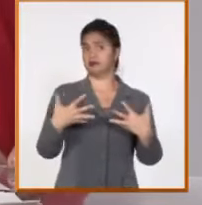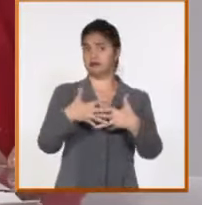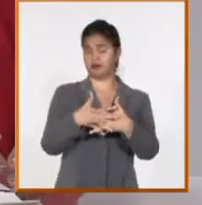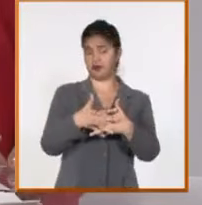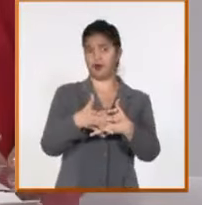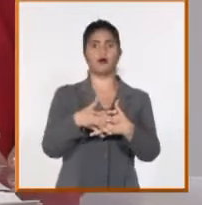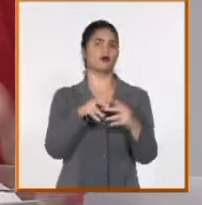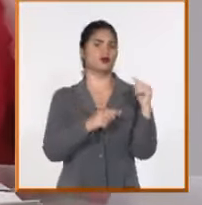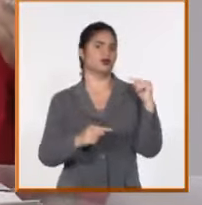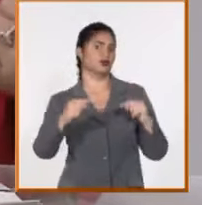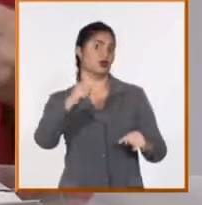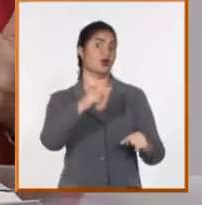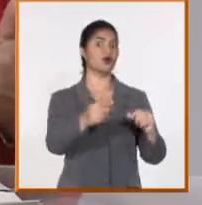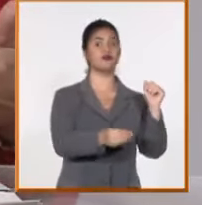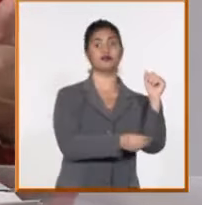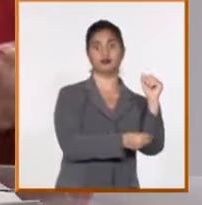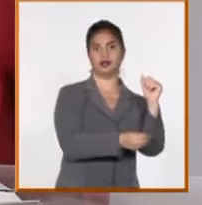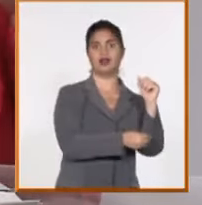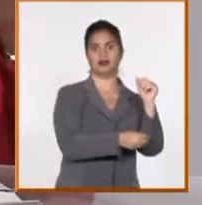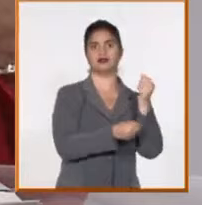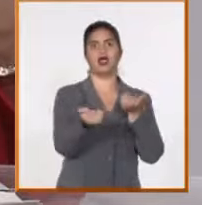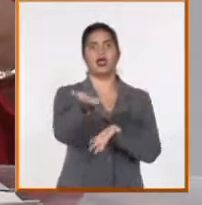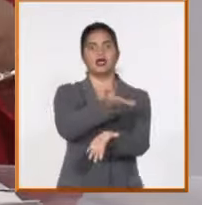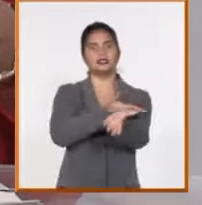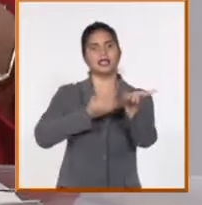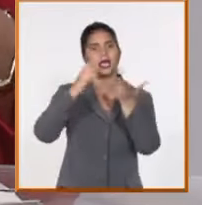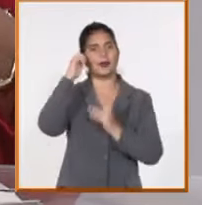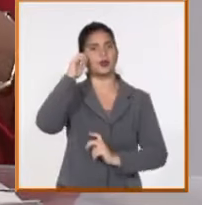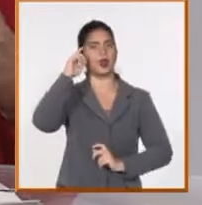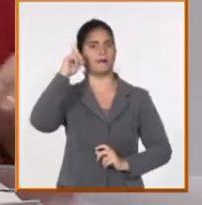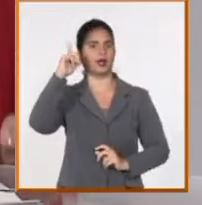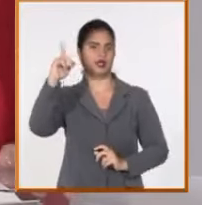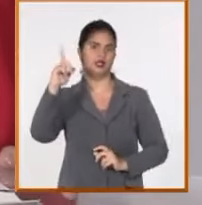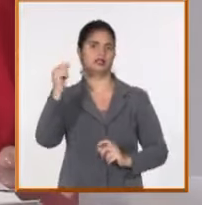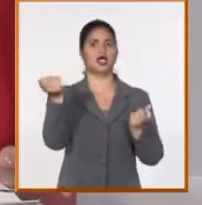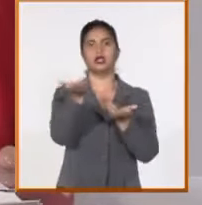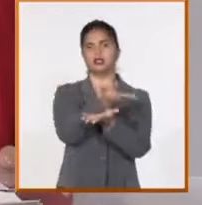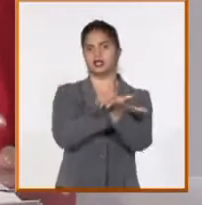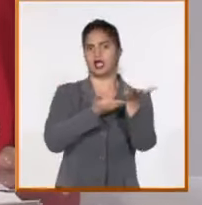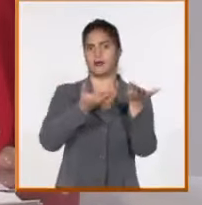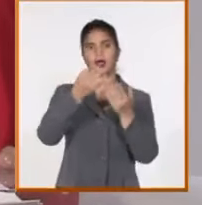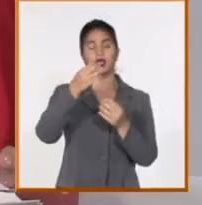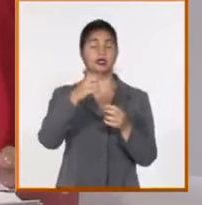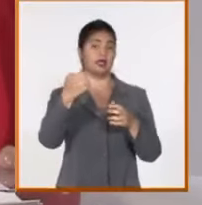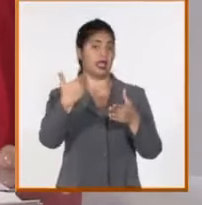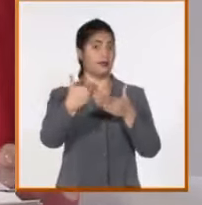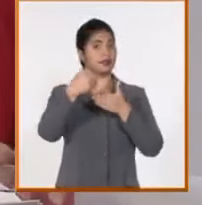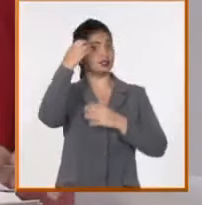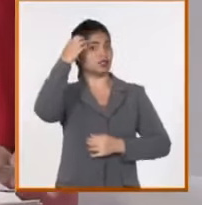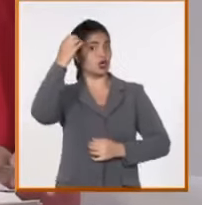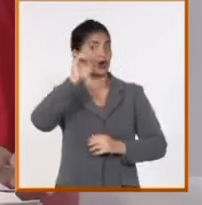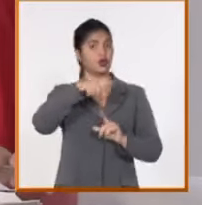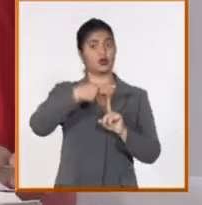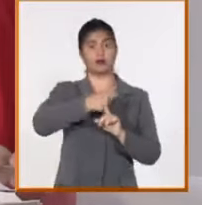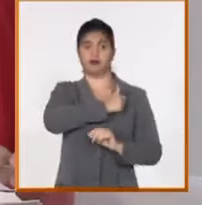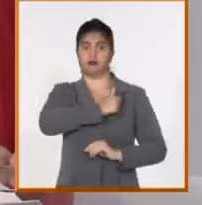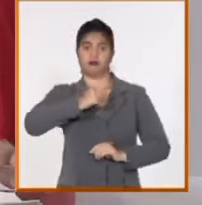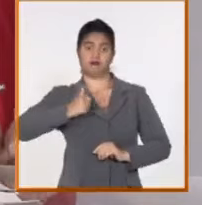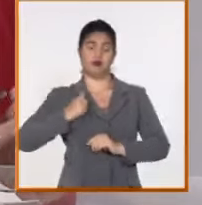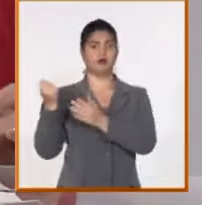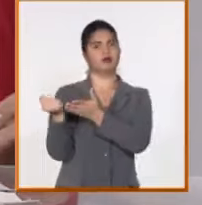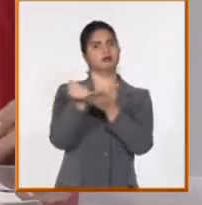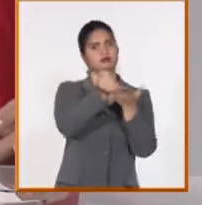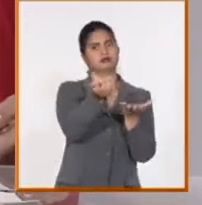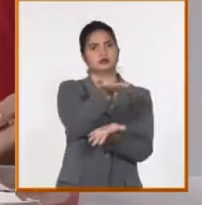primen la fortaleza de la empresa Estatal socialista o de la empresa cubana e las capacidades productivas que tenemos el intelecto de nuestros